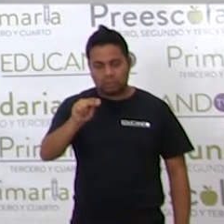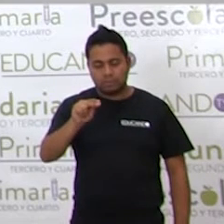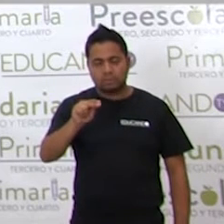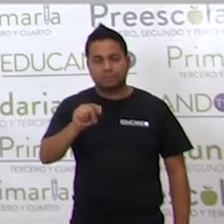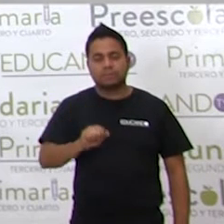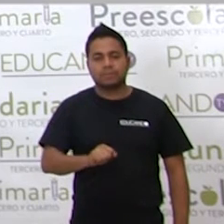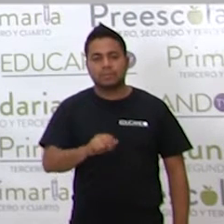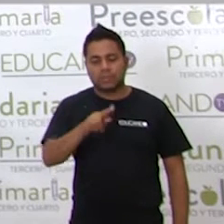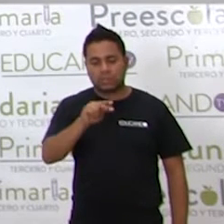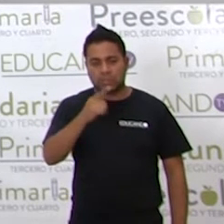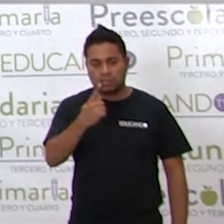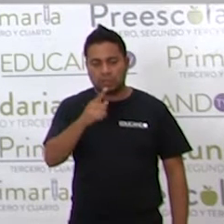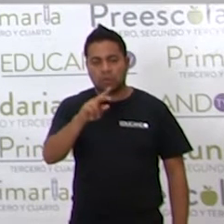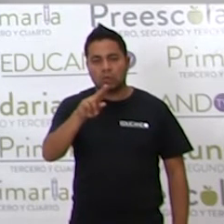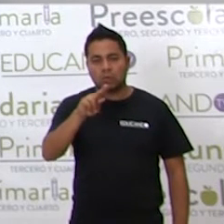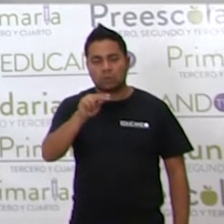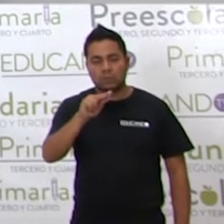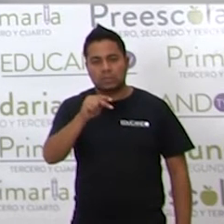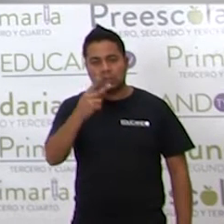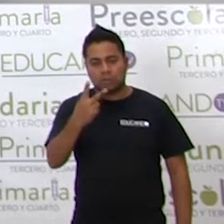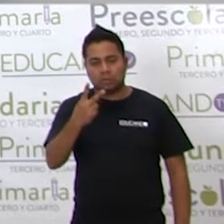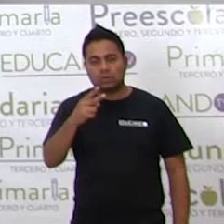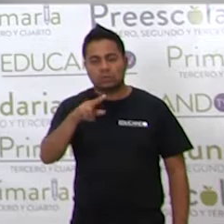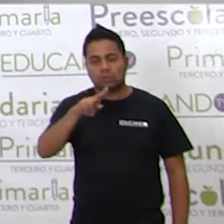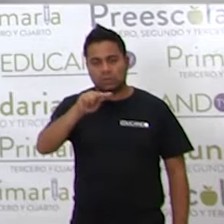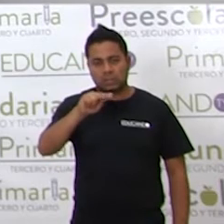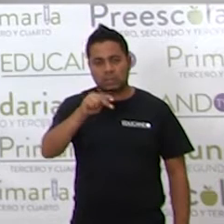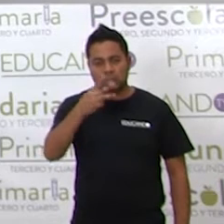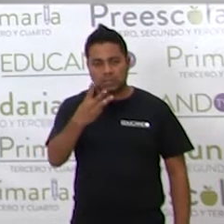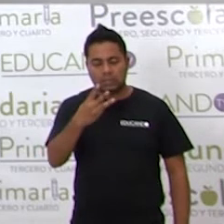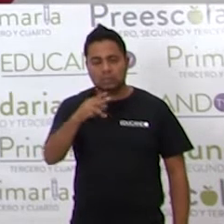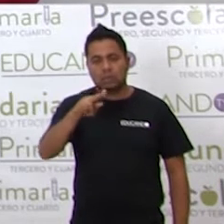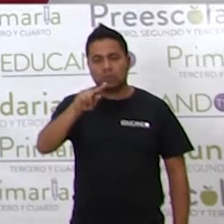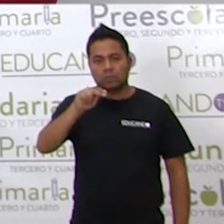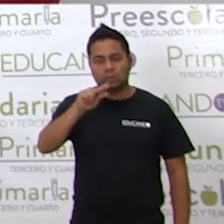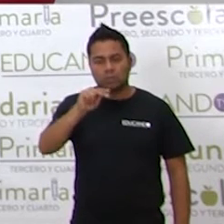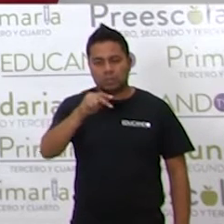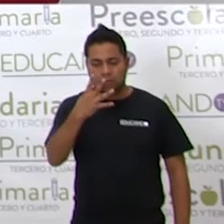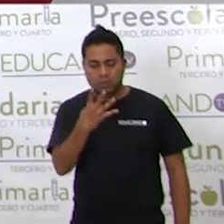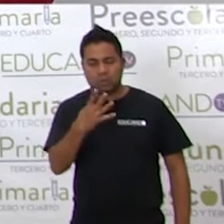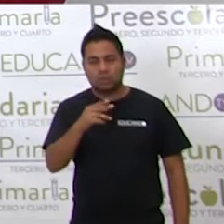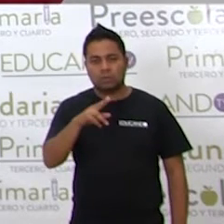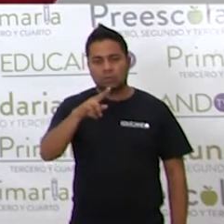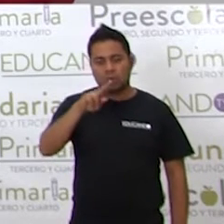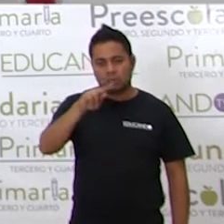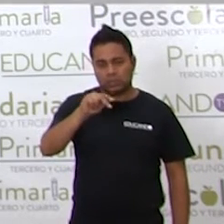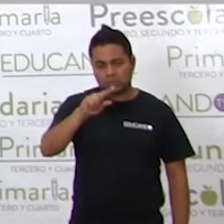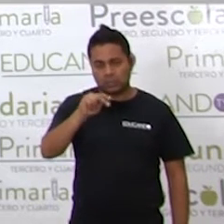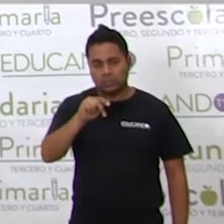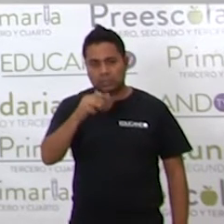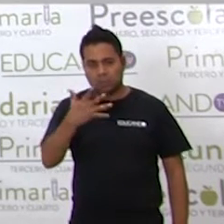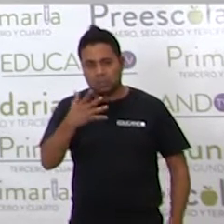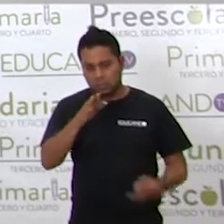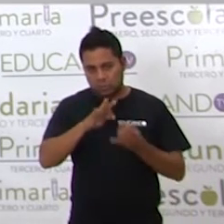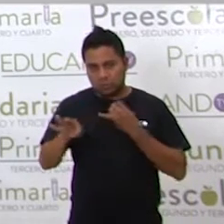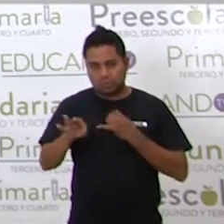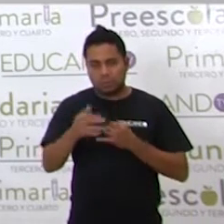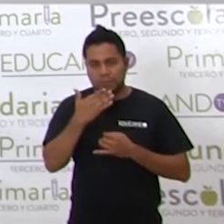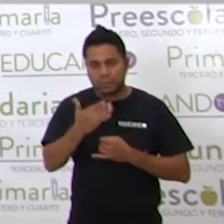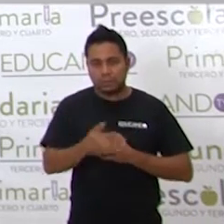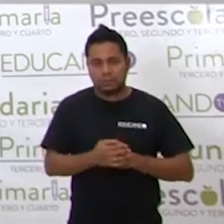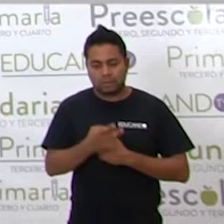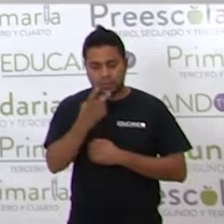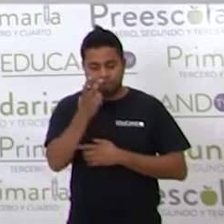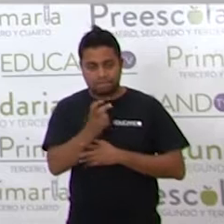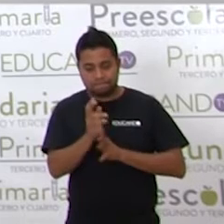80, 81, 82, 83, 84 y 85.